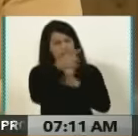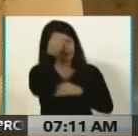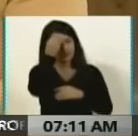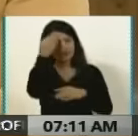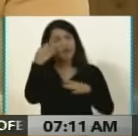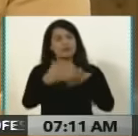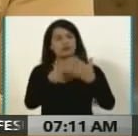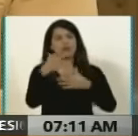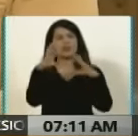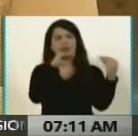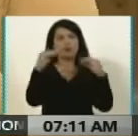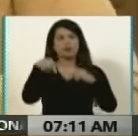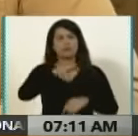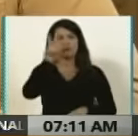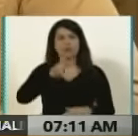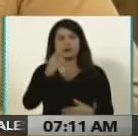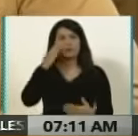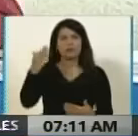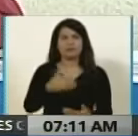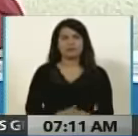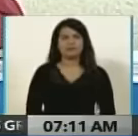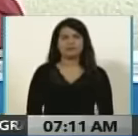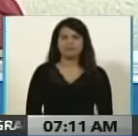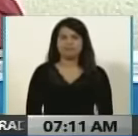proceso de diálogo en nuestro país.